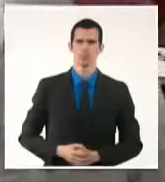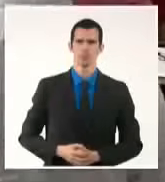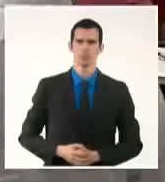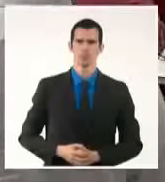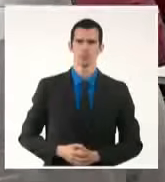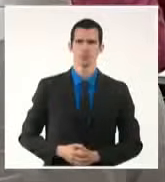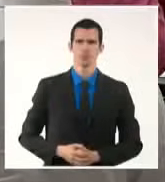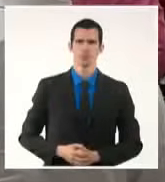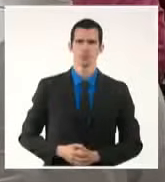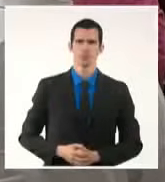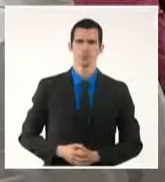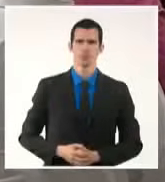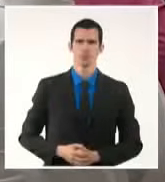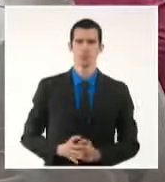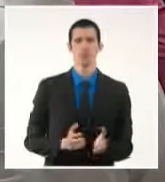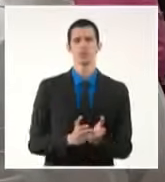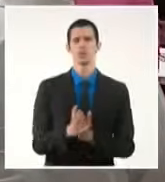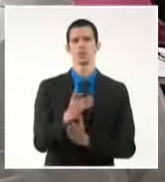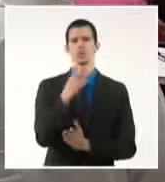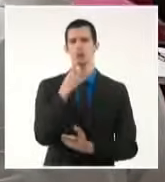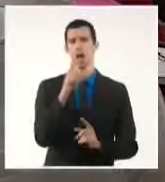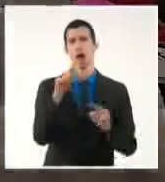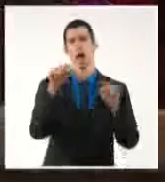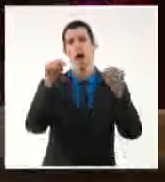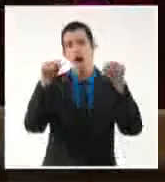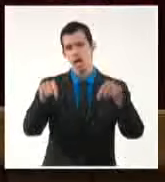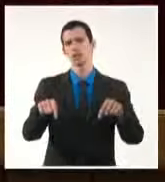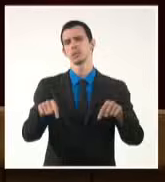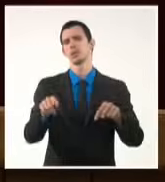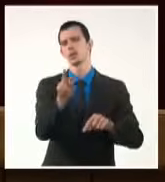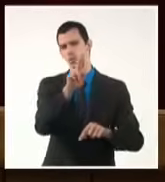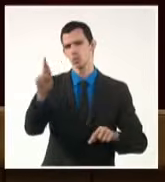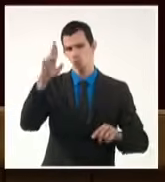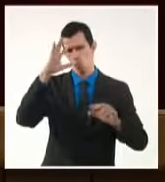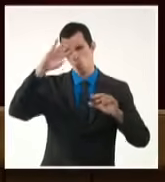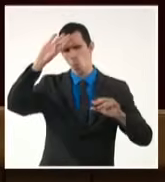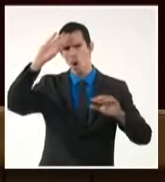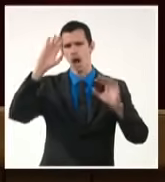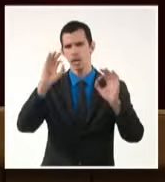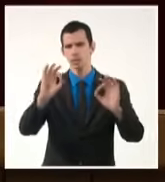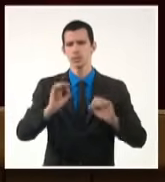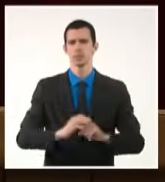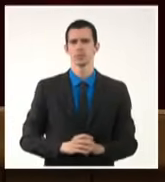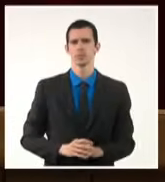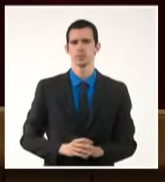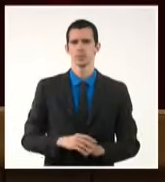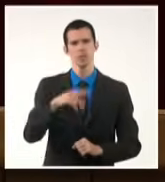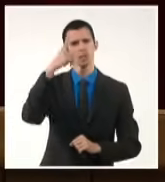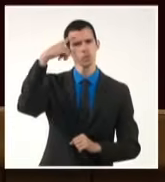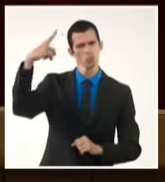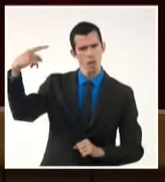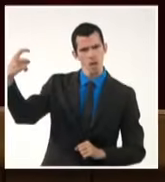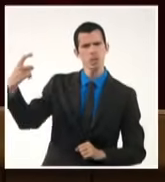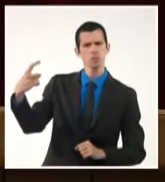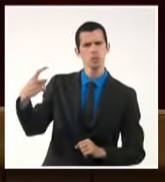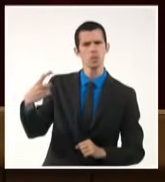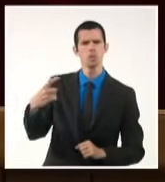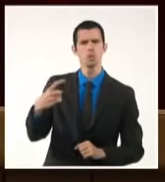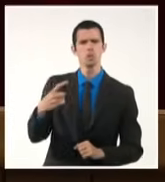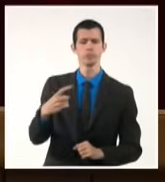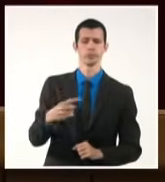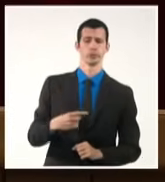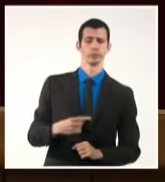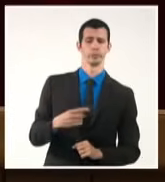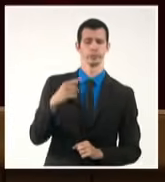Esta es la revolución, la idea inderrotable de que todos los sueños son realizables. Esta